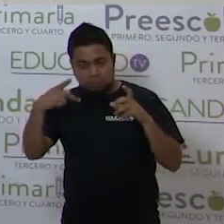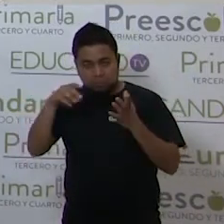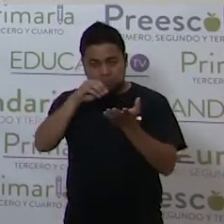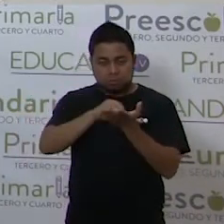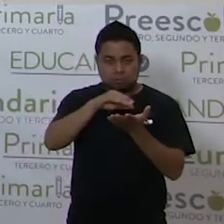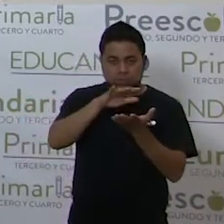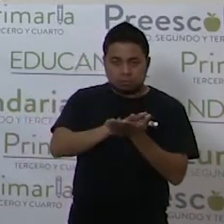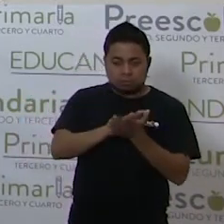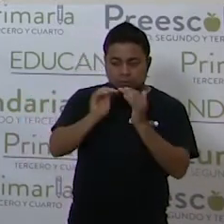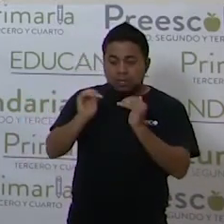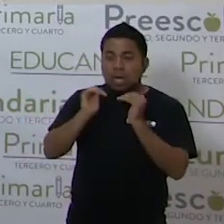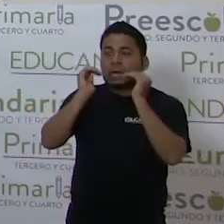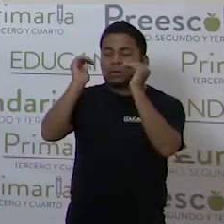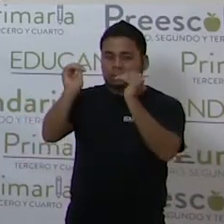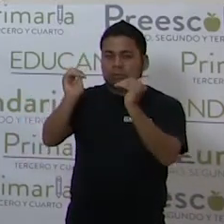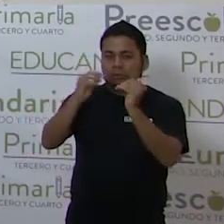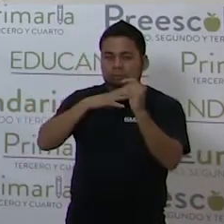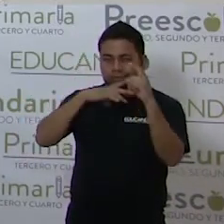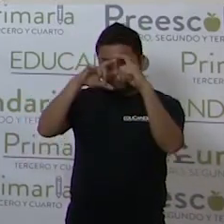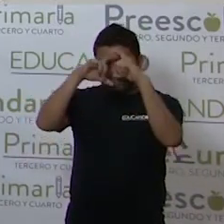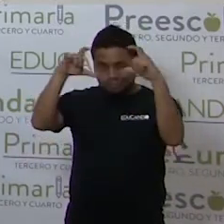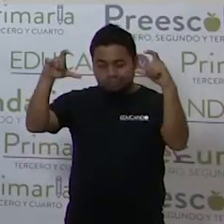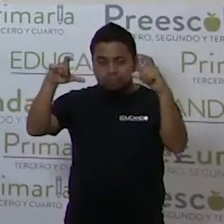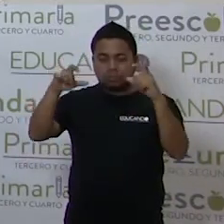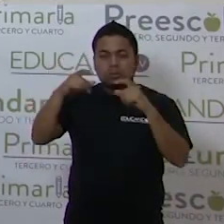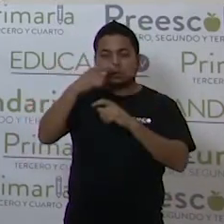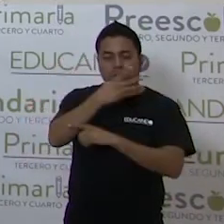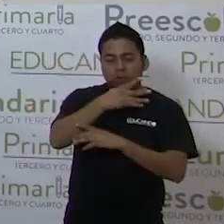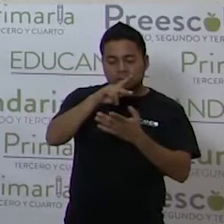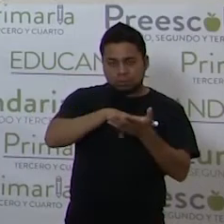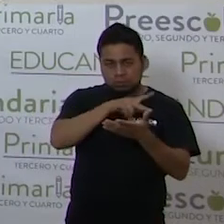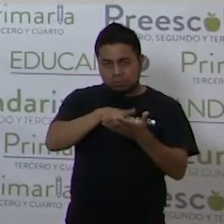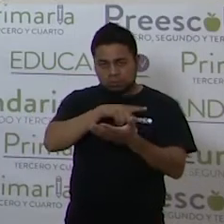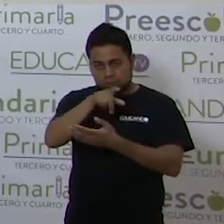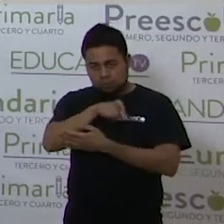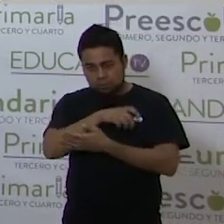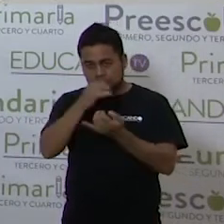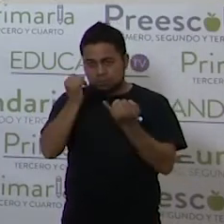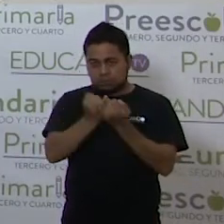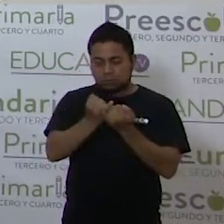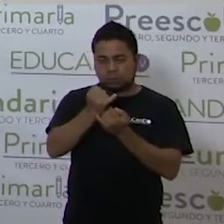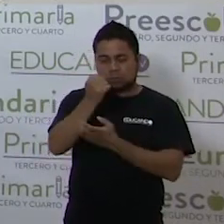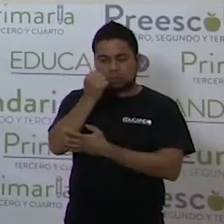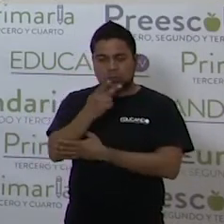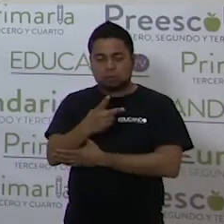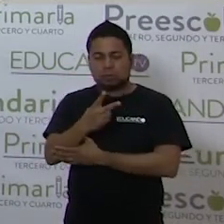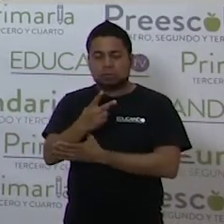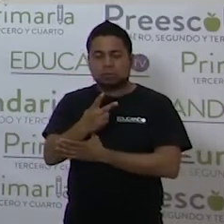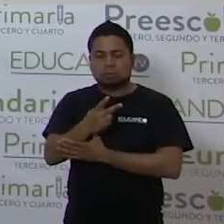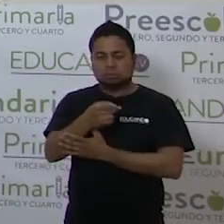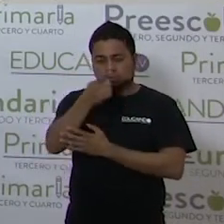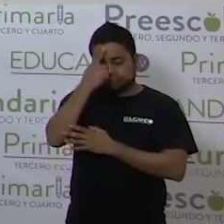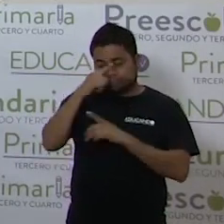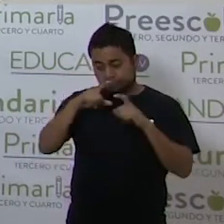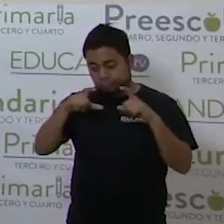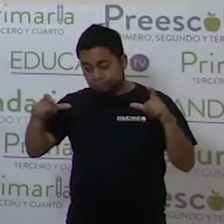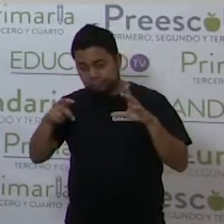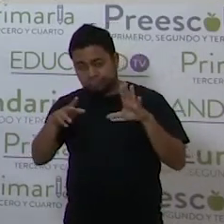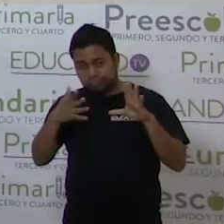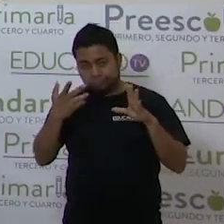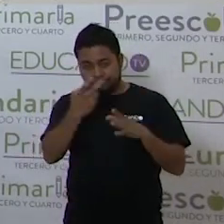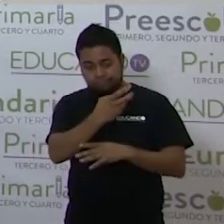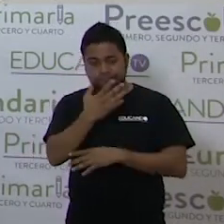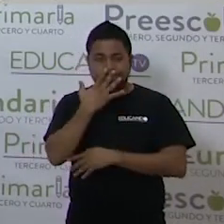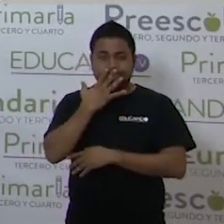aparece arriba y entonces teatre veces x debe ser igual a 2 en ecuaciones tan sencillas como